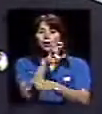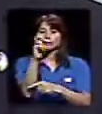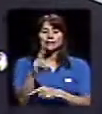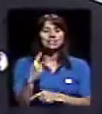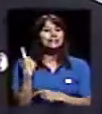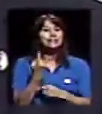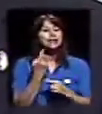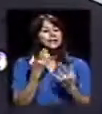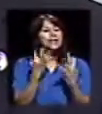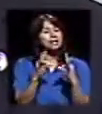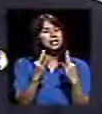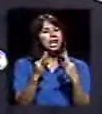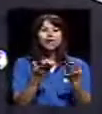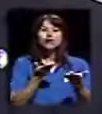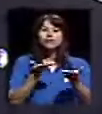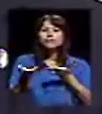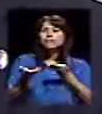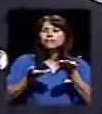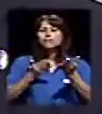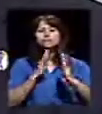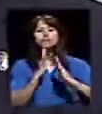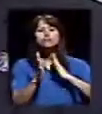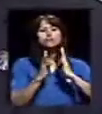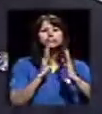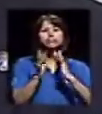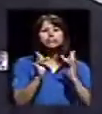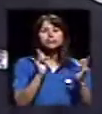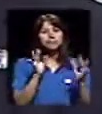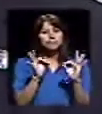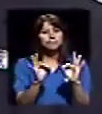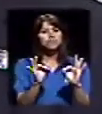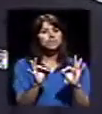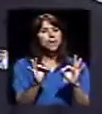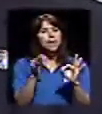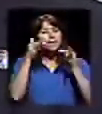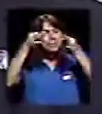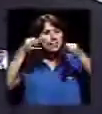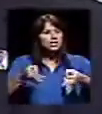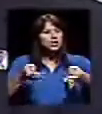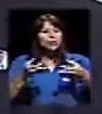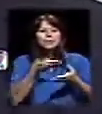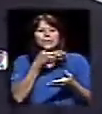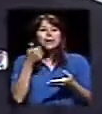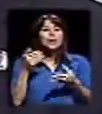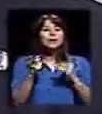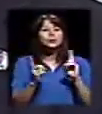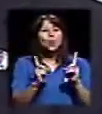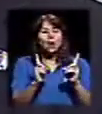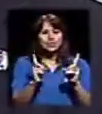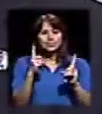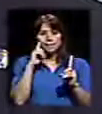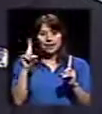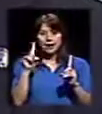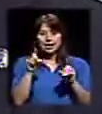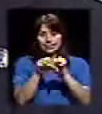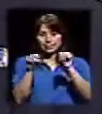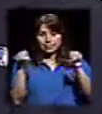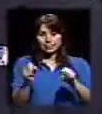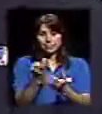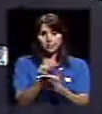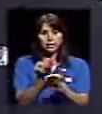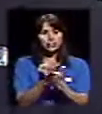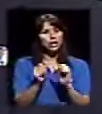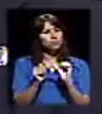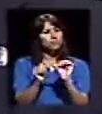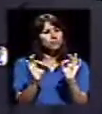diálogo abierto, racional, sobre qué es lo más conveniente para la estabilidad del sistema. Y por dicha nos